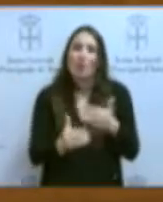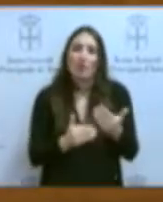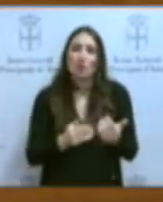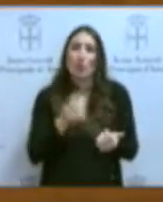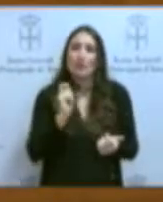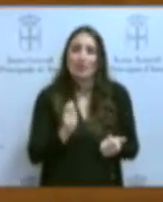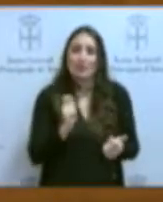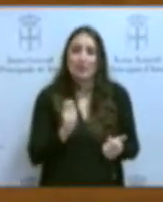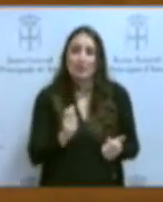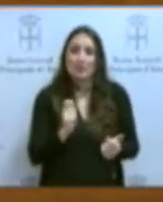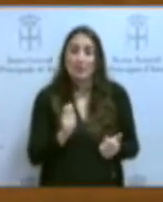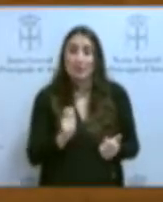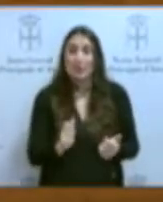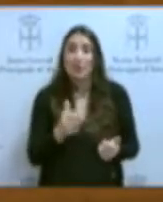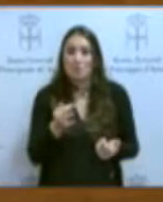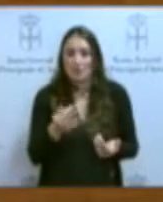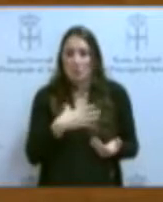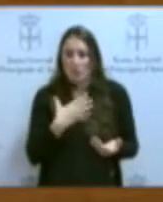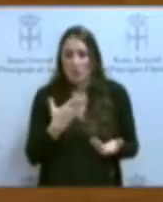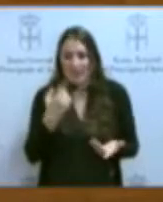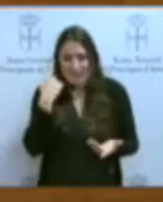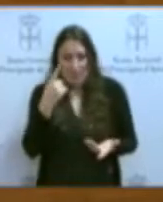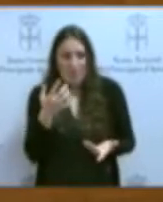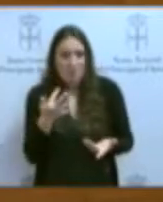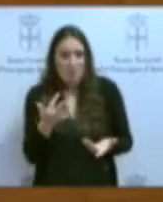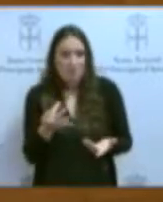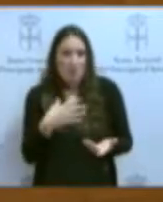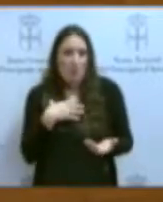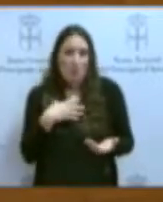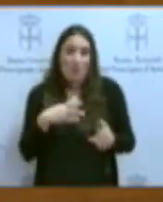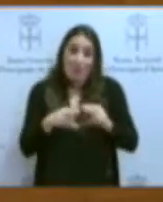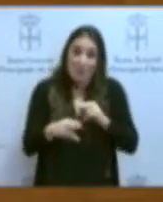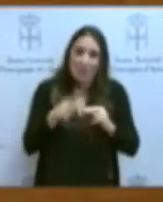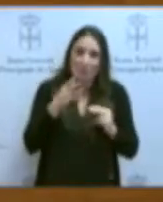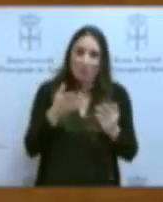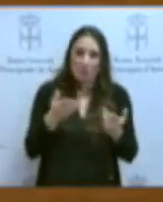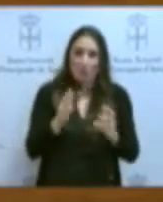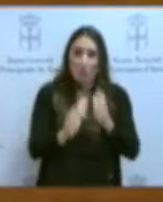y previsibles y que, por tanto, podíamos actuar sobre ellos para evitar estos picos de contaminación que se estaban